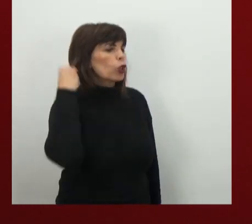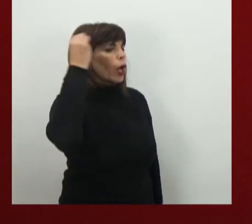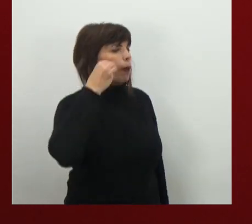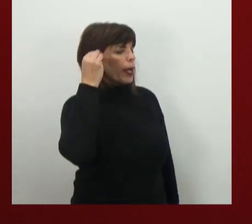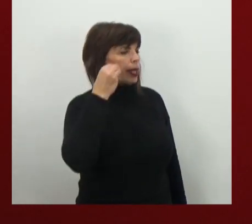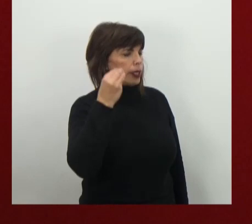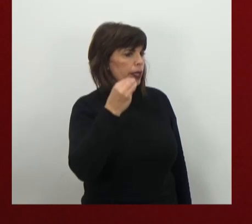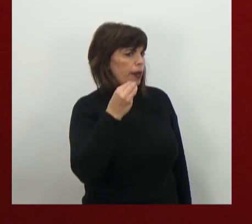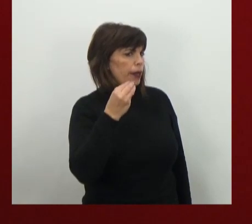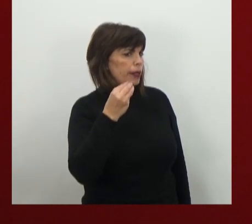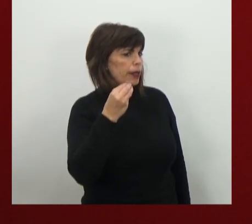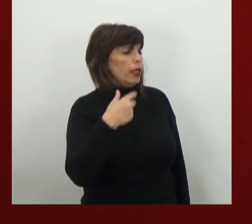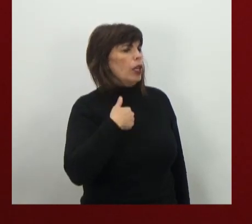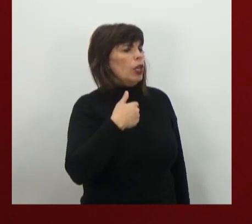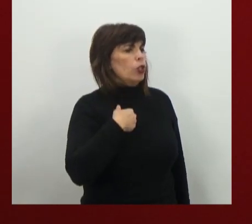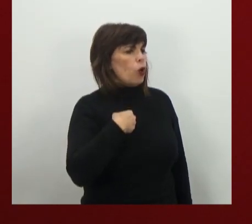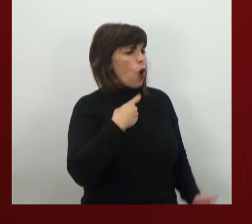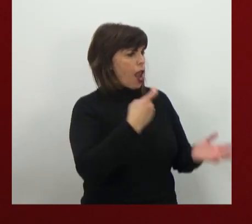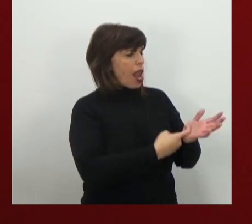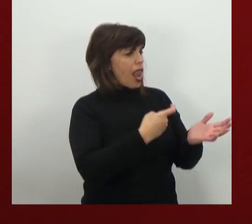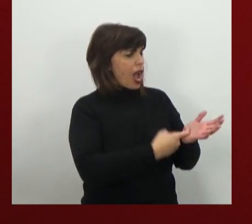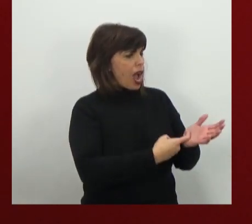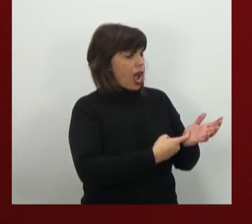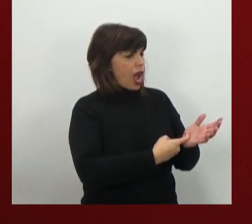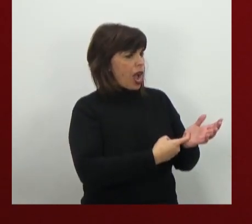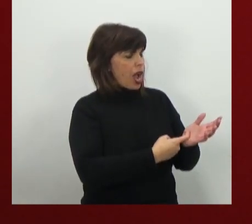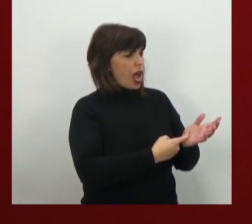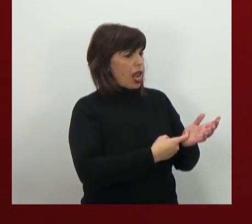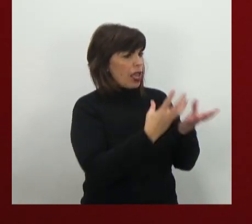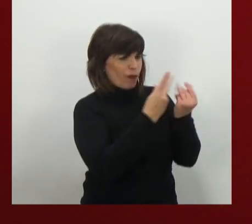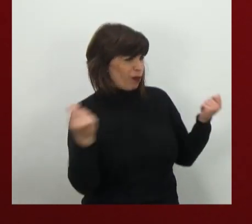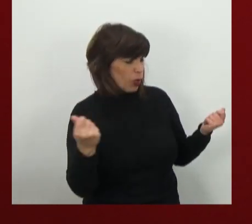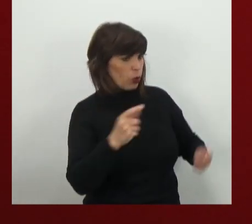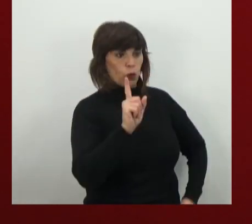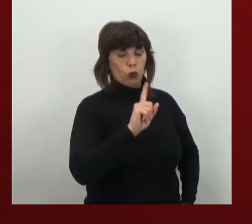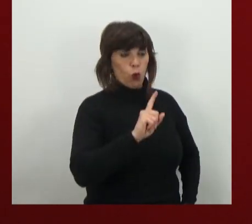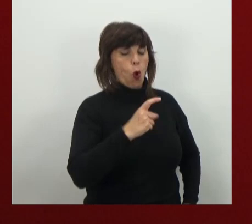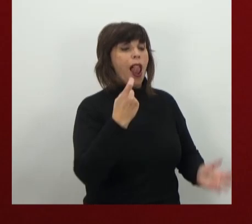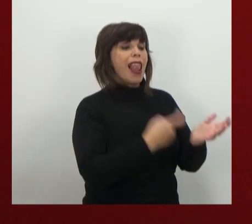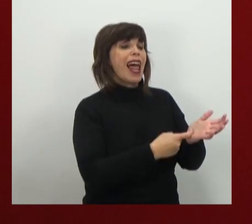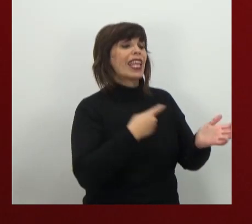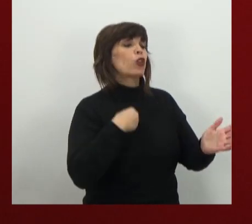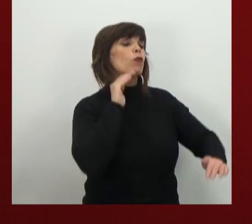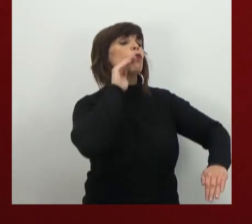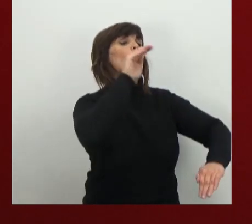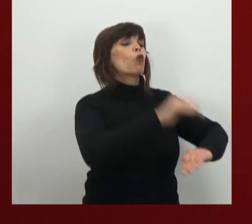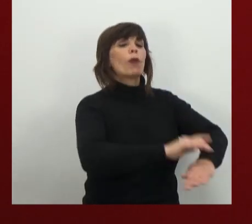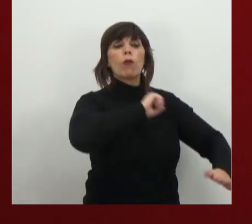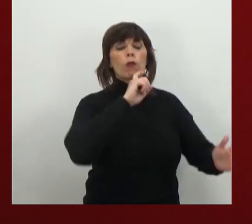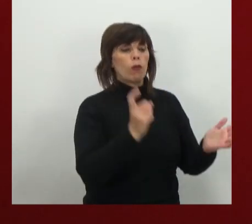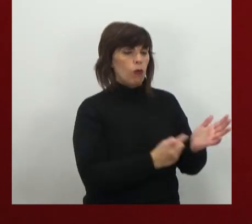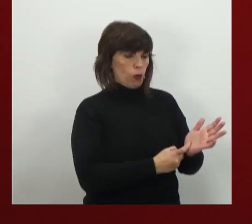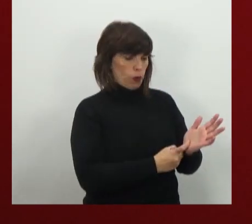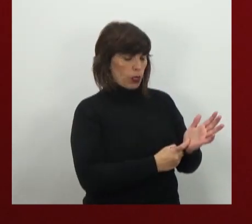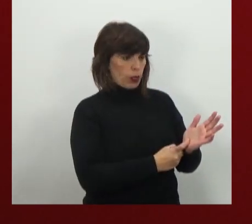para eliminar la ley. No, no, no, no. He venido para cumplirla. O como dice en griego,